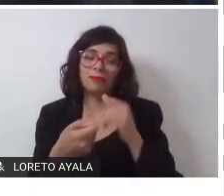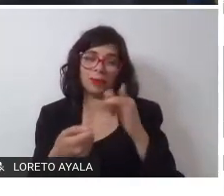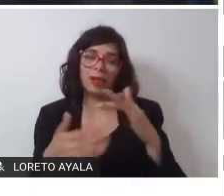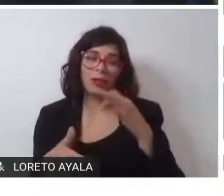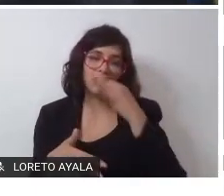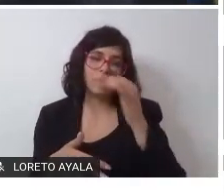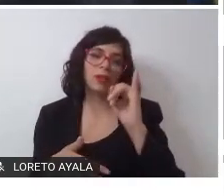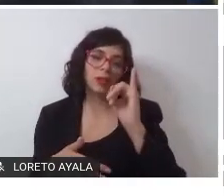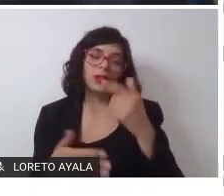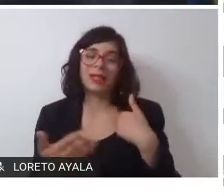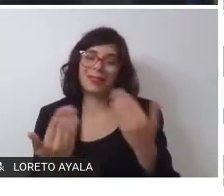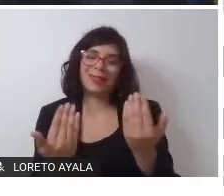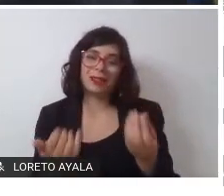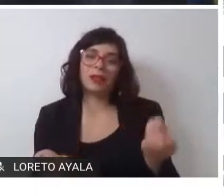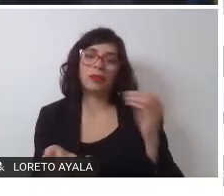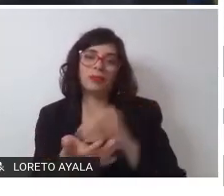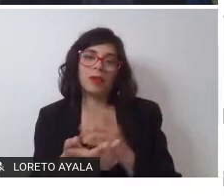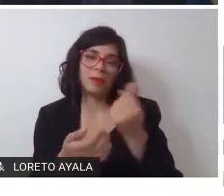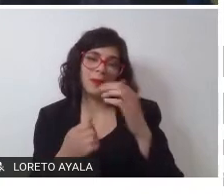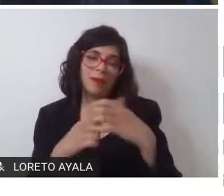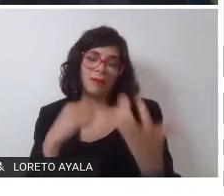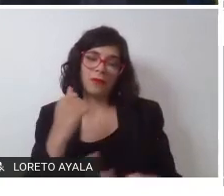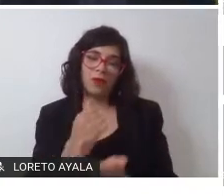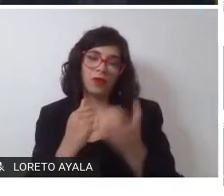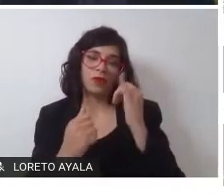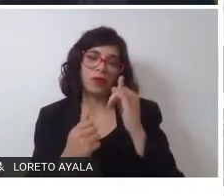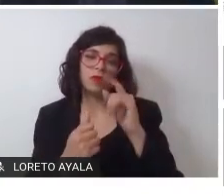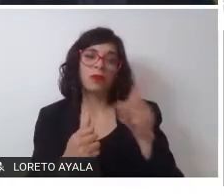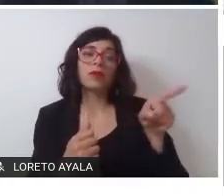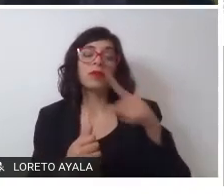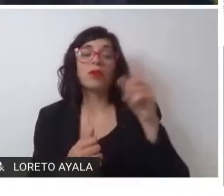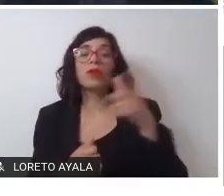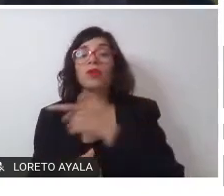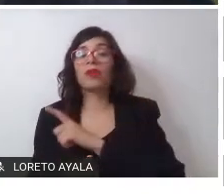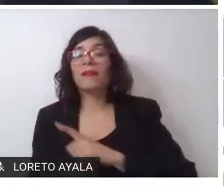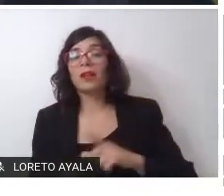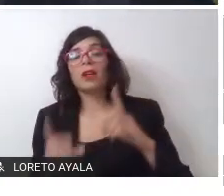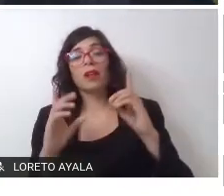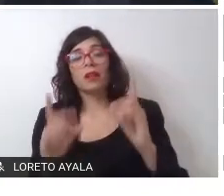sí, necesitamos mayores recursos. La autoridad tiene que entender